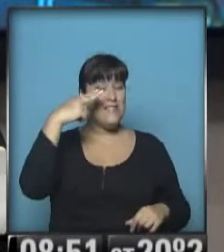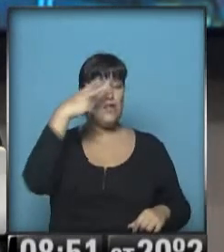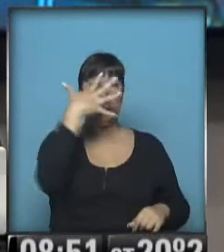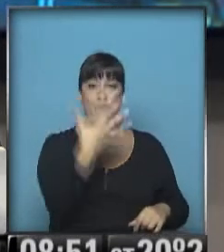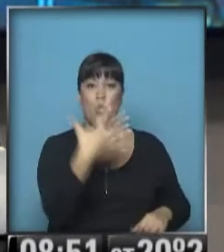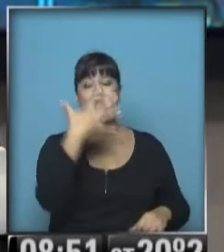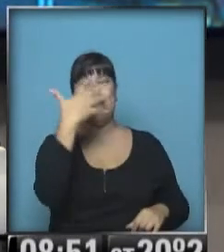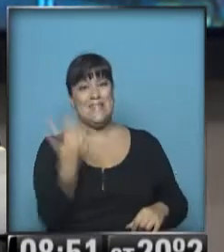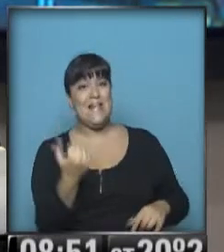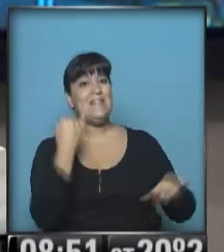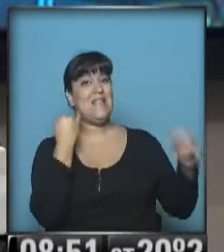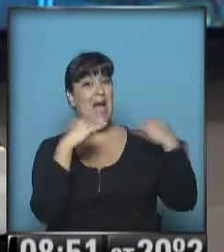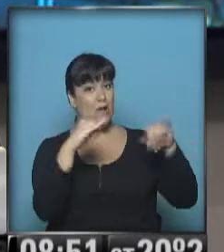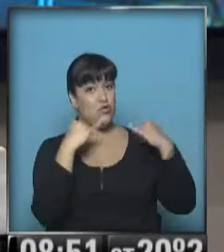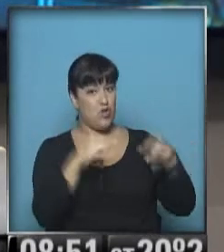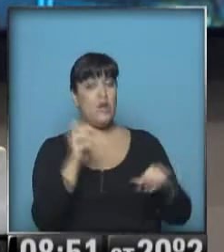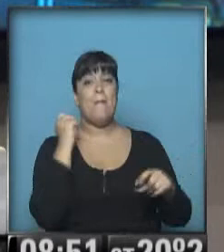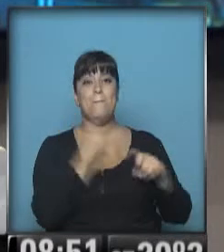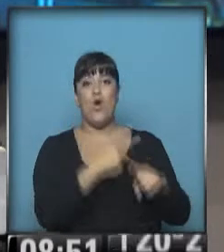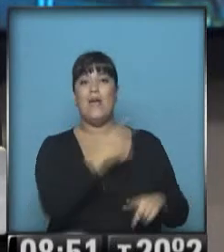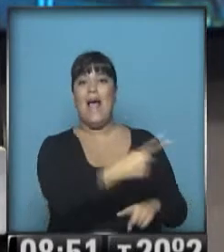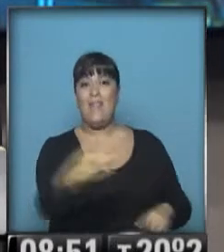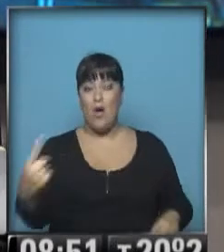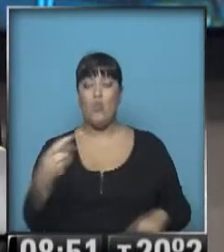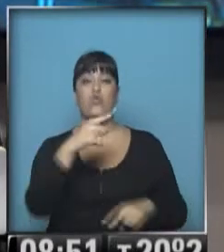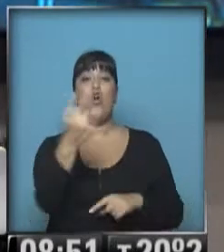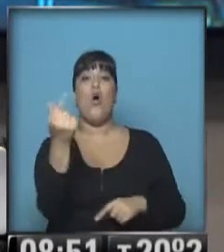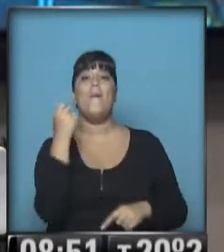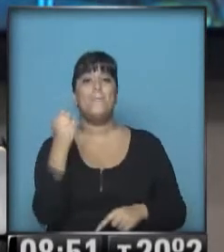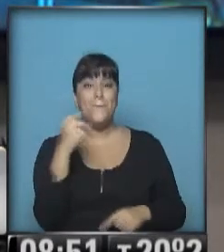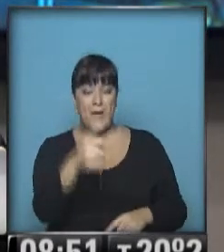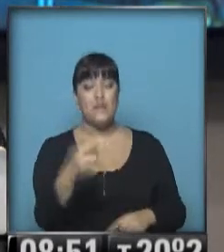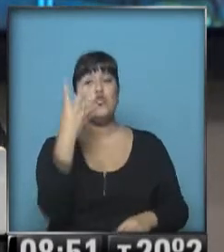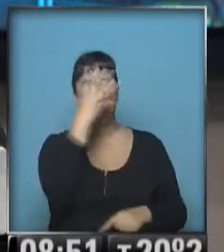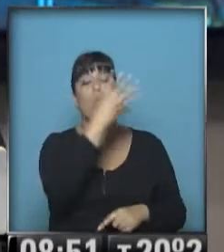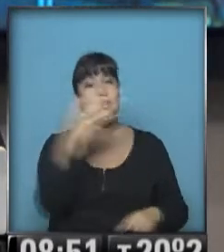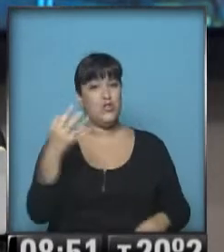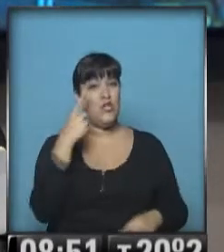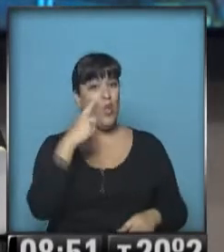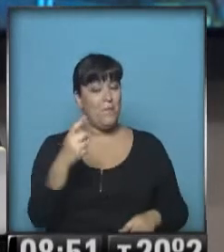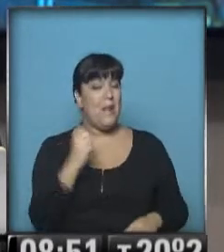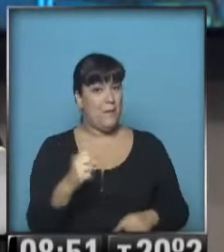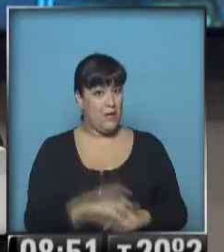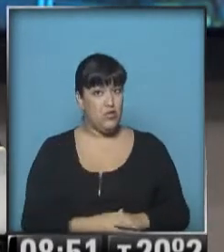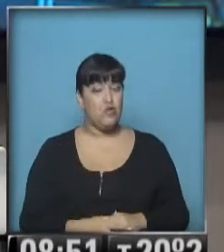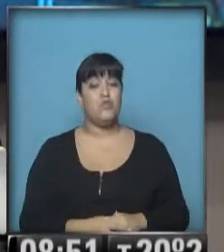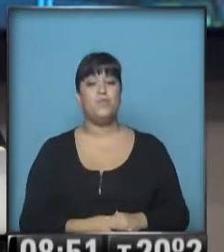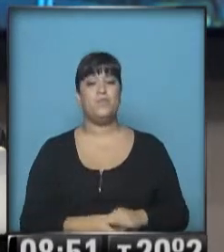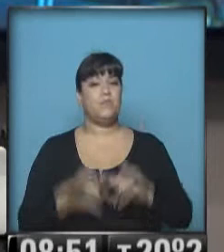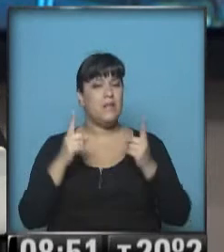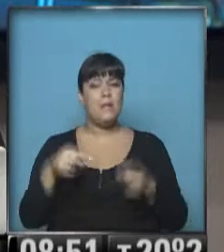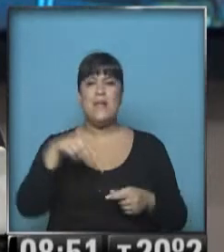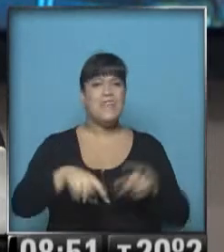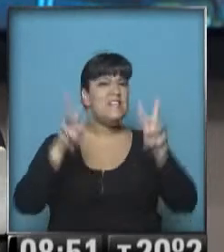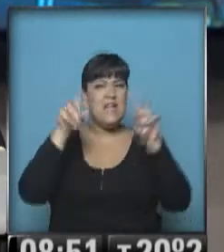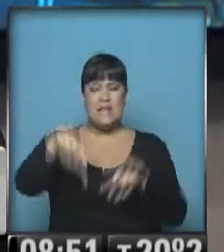acciones por trabajador y aproximadamente en monto en pesos son 400 mil pesos que marcó también este este hecho que se dio